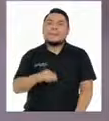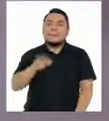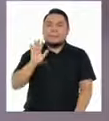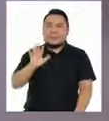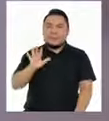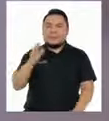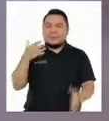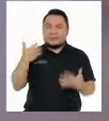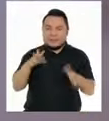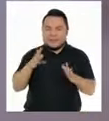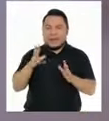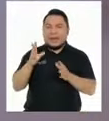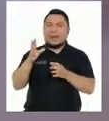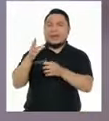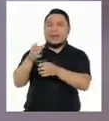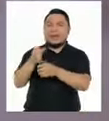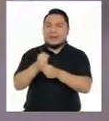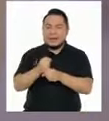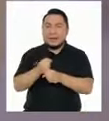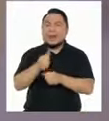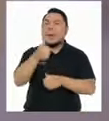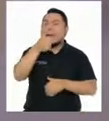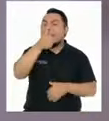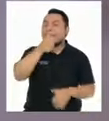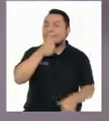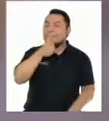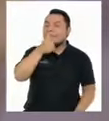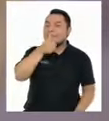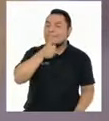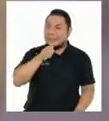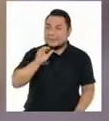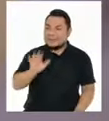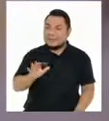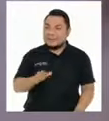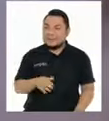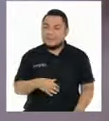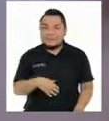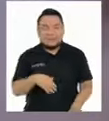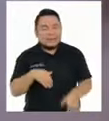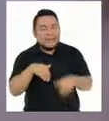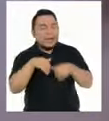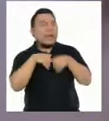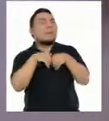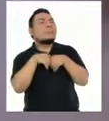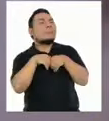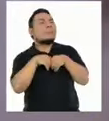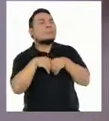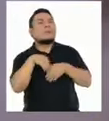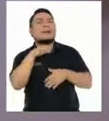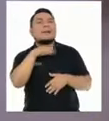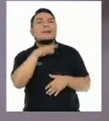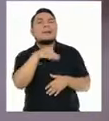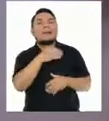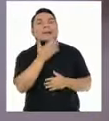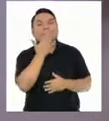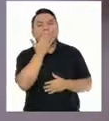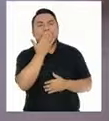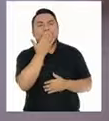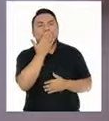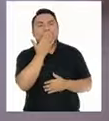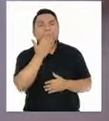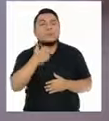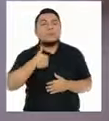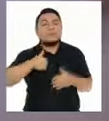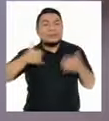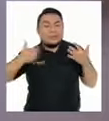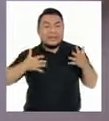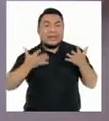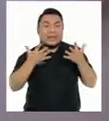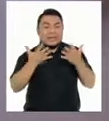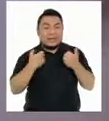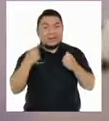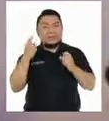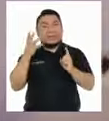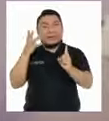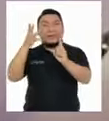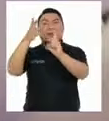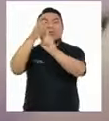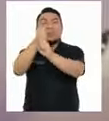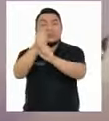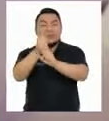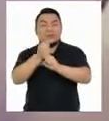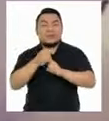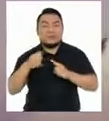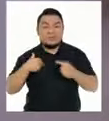lograr. Paciencia. Ay, lo que pasa es que yo ya quiero lograrlo.